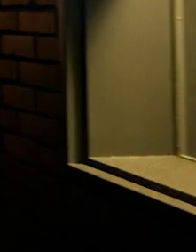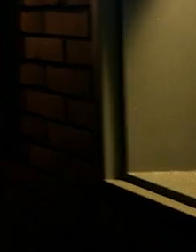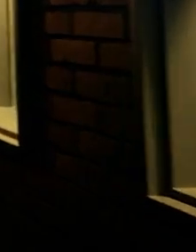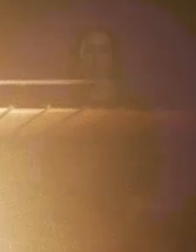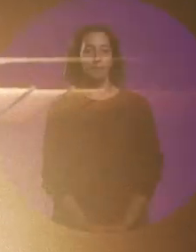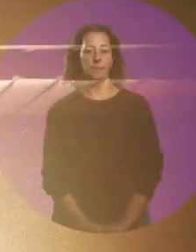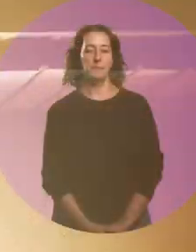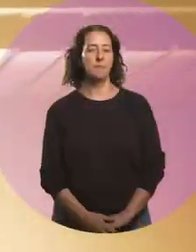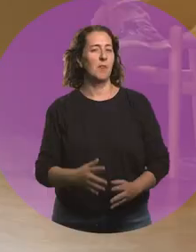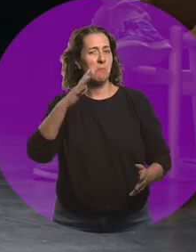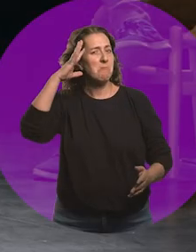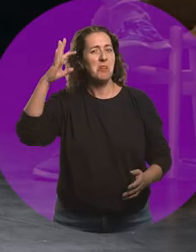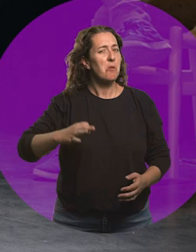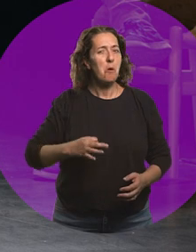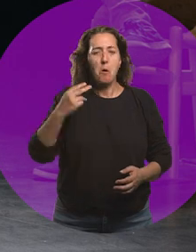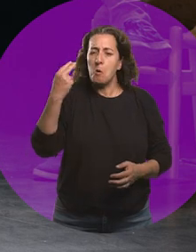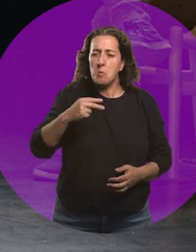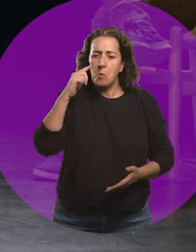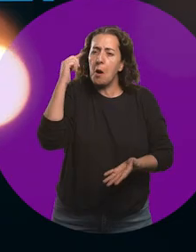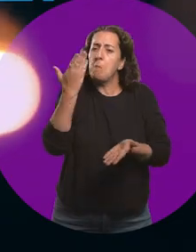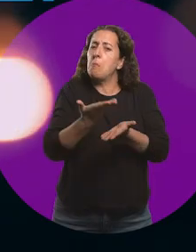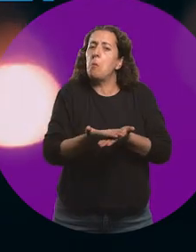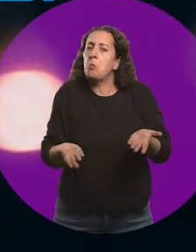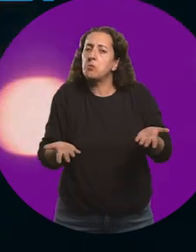Creo que nunca me propuse ser bailarina.